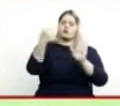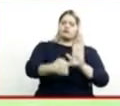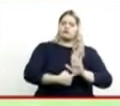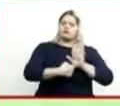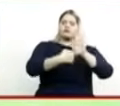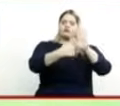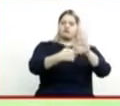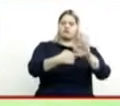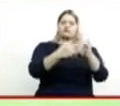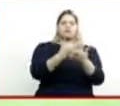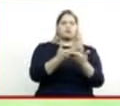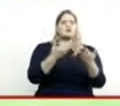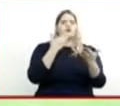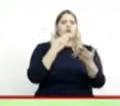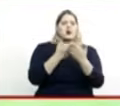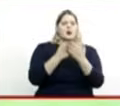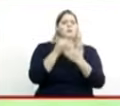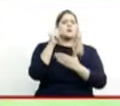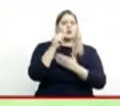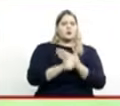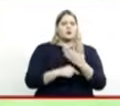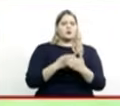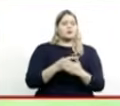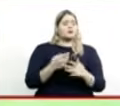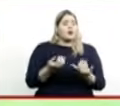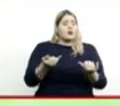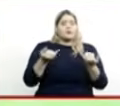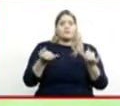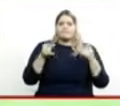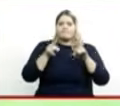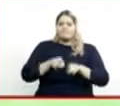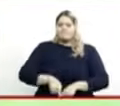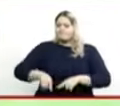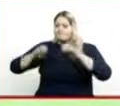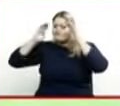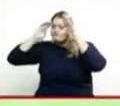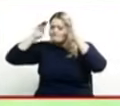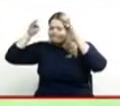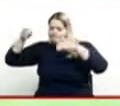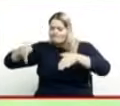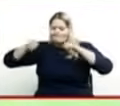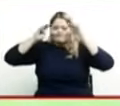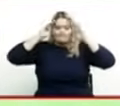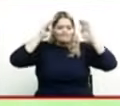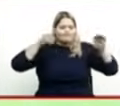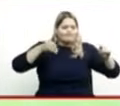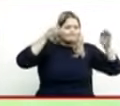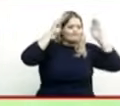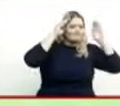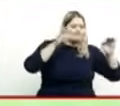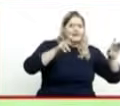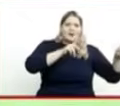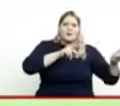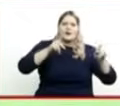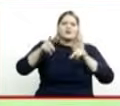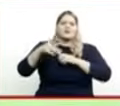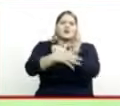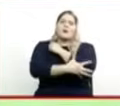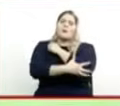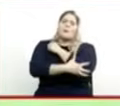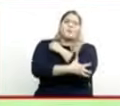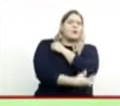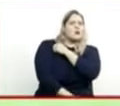Estamos atendiendo a los sectores más pobres con ayuda social y humanitaria en